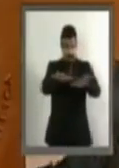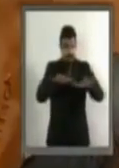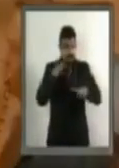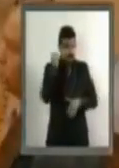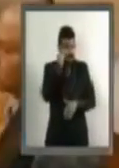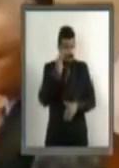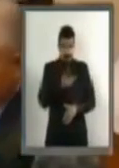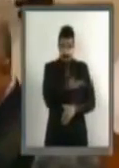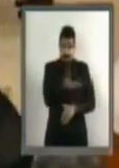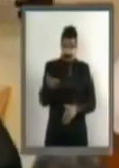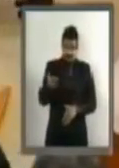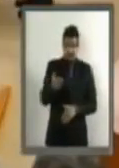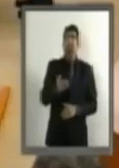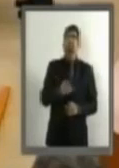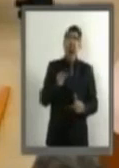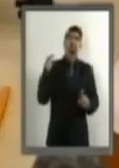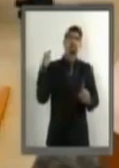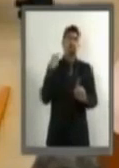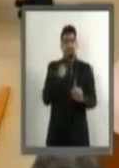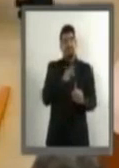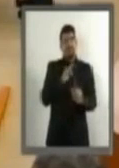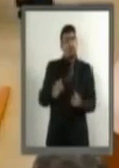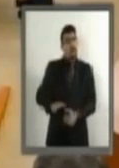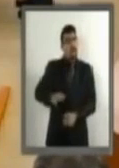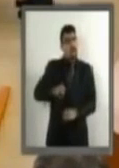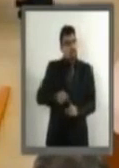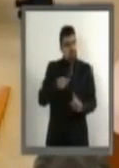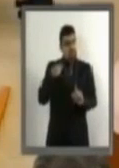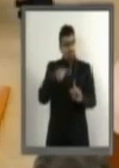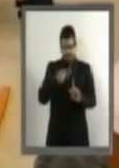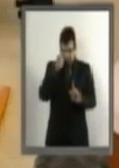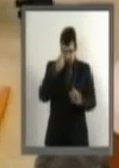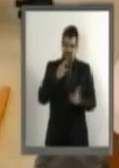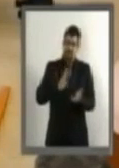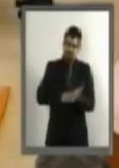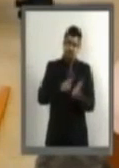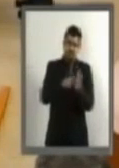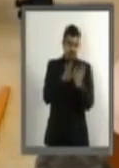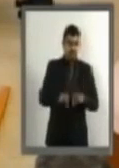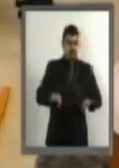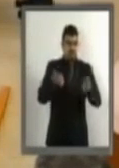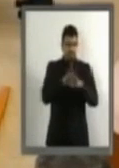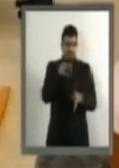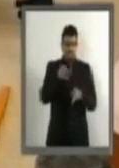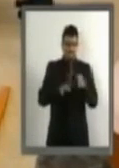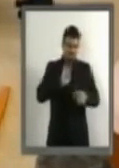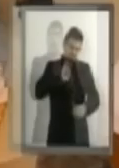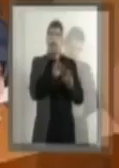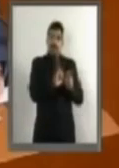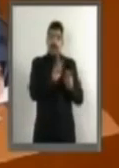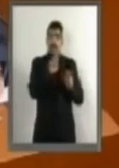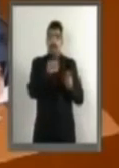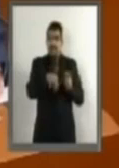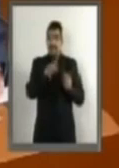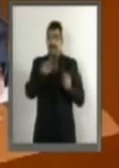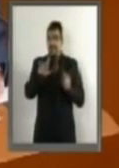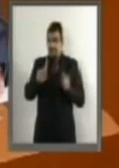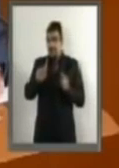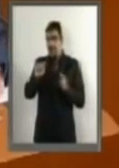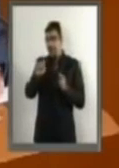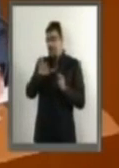República tenga como facultad la de erigirse como tribunal a la patria.